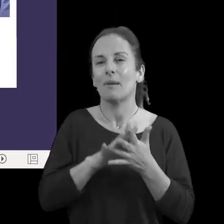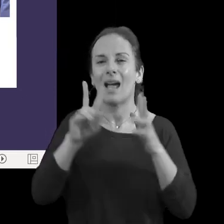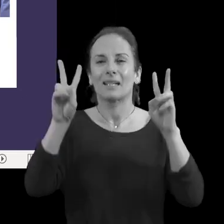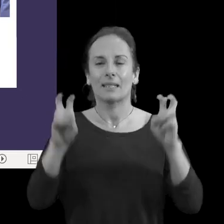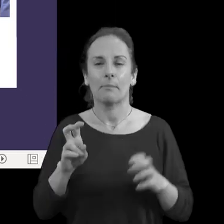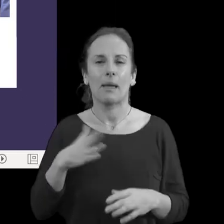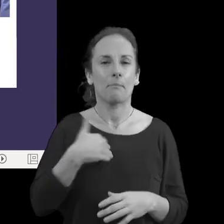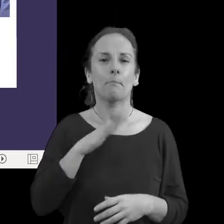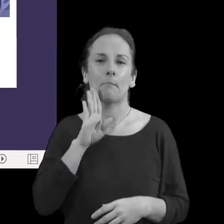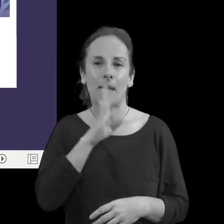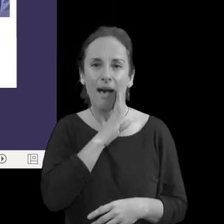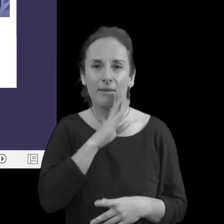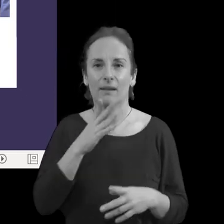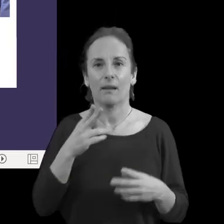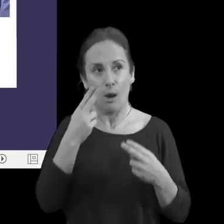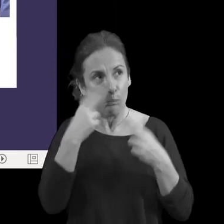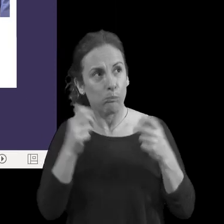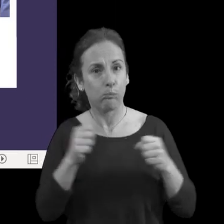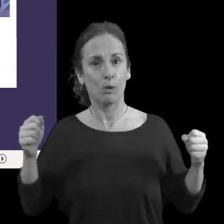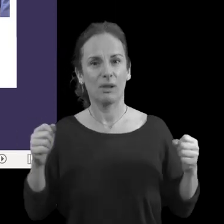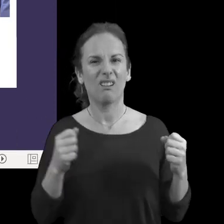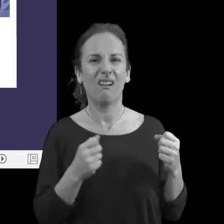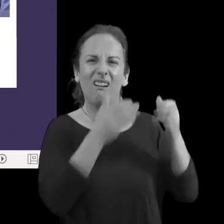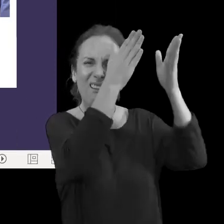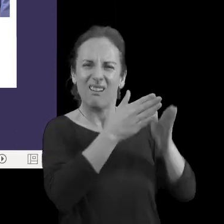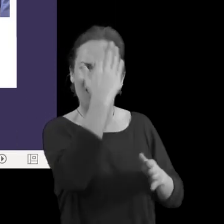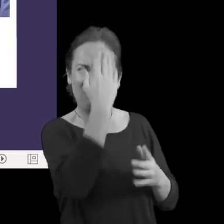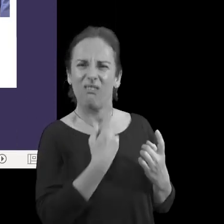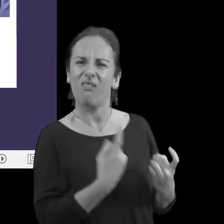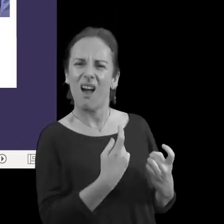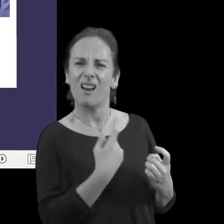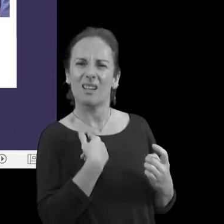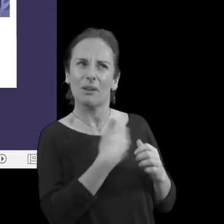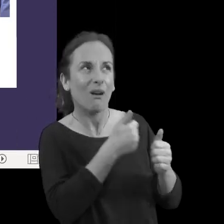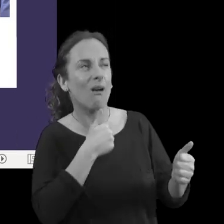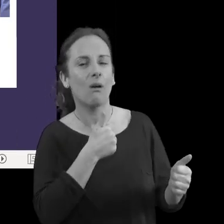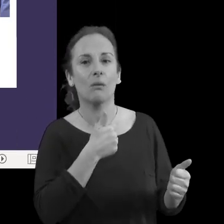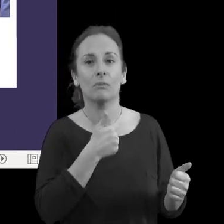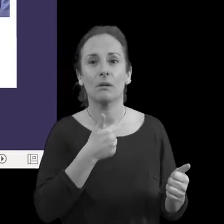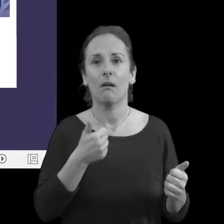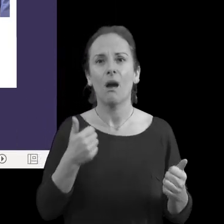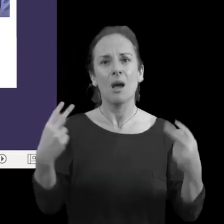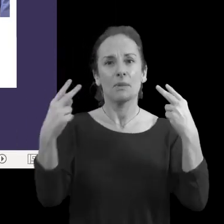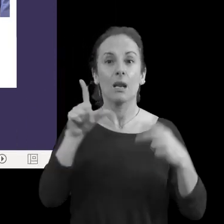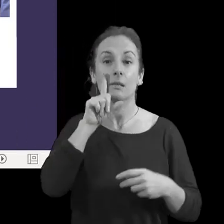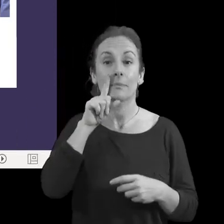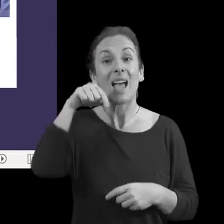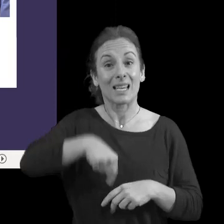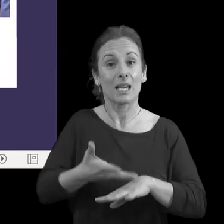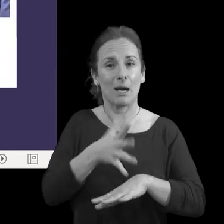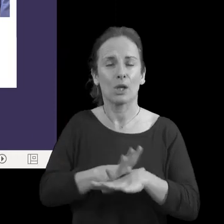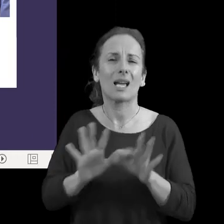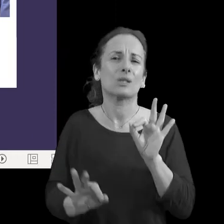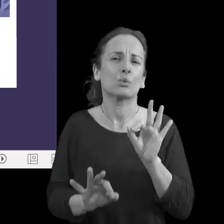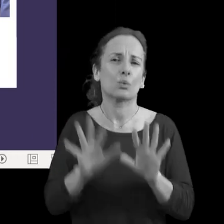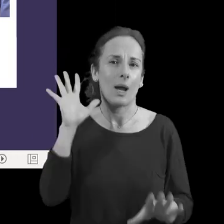salir del armario, de esa falta de referentes, de visibilidades lésbicas, ¿no? Nosotras en Mallorca tuvimos la suerte de tener